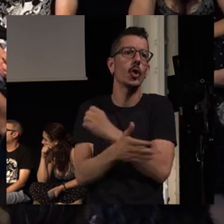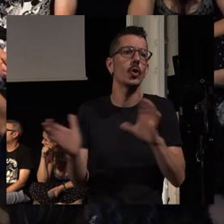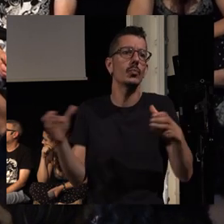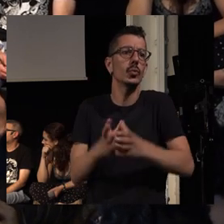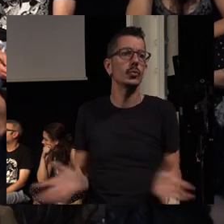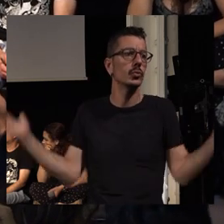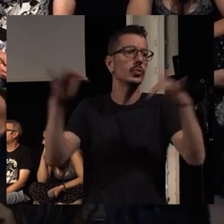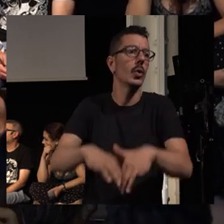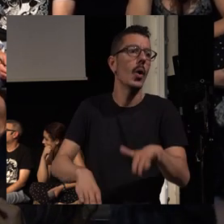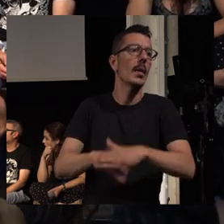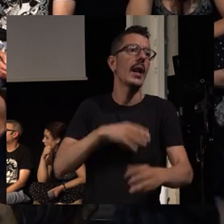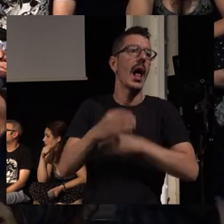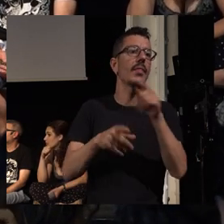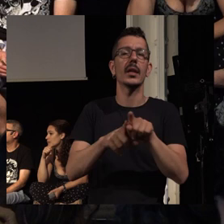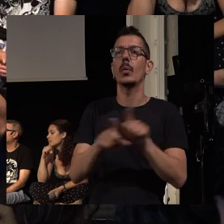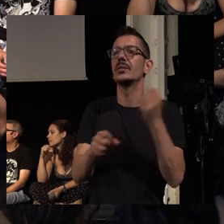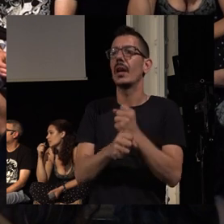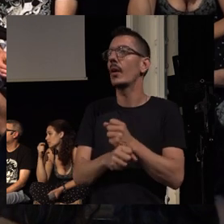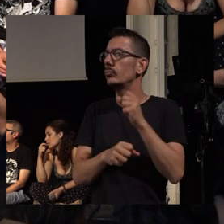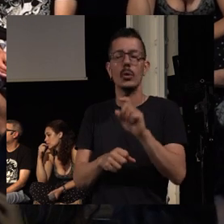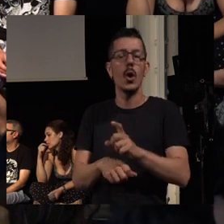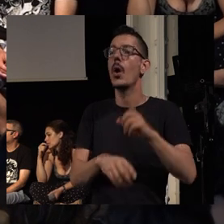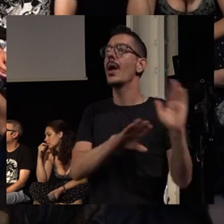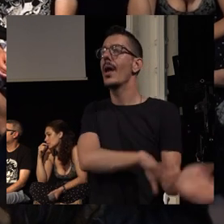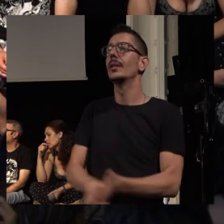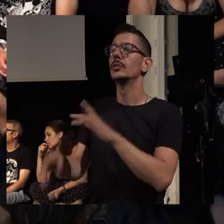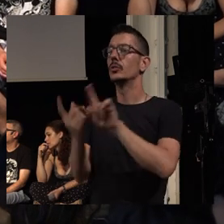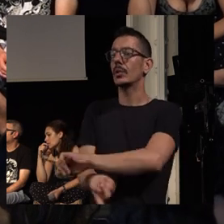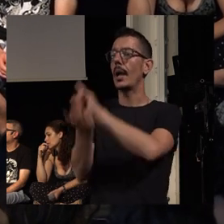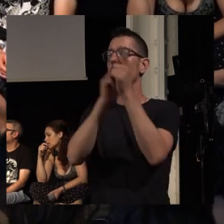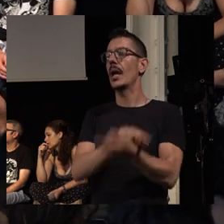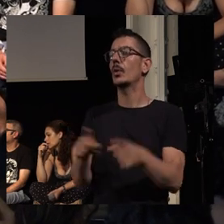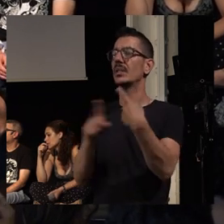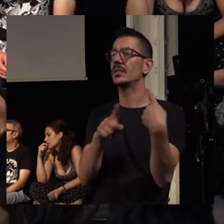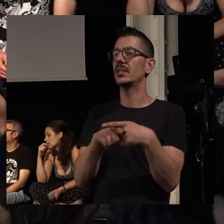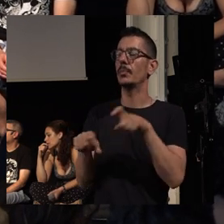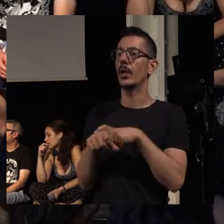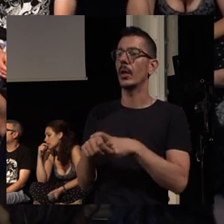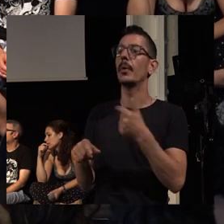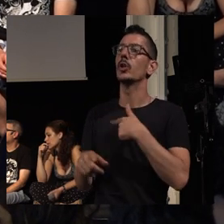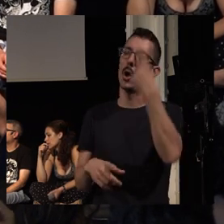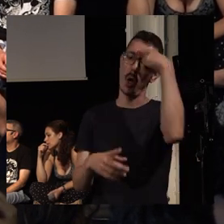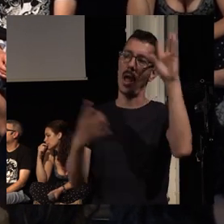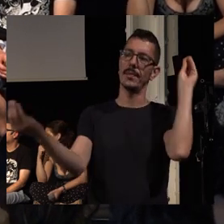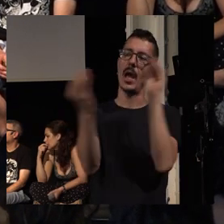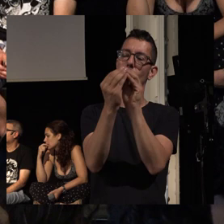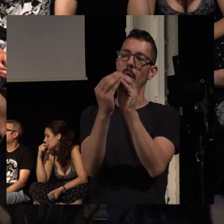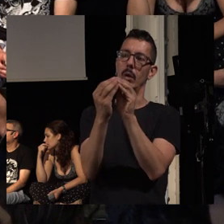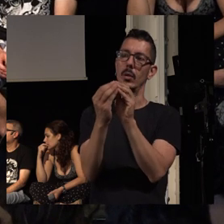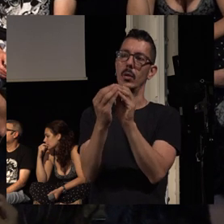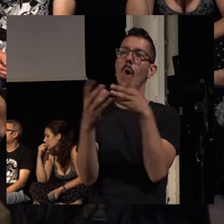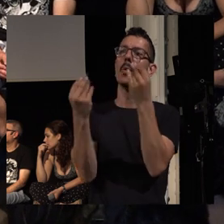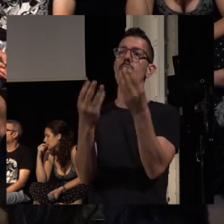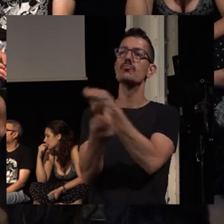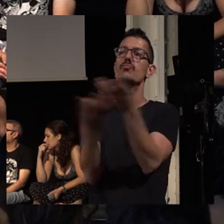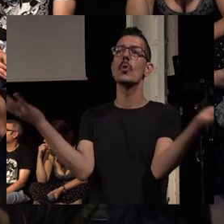dando nuestro trabajo, nuestro día. No, o sea, hay que empezar a cambiar este tipo de cosas. Ahora, yo estoy contigo y creo que muchas también,